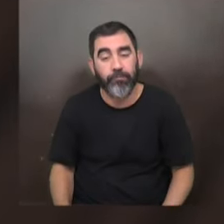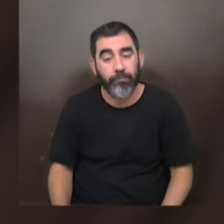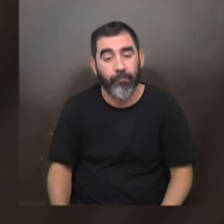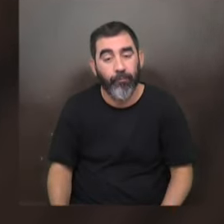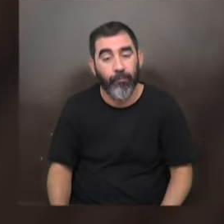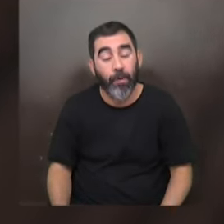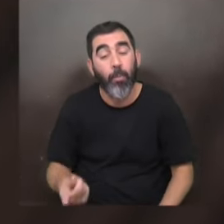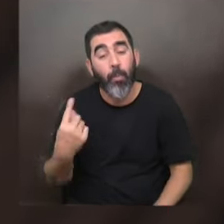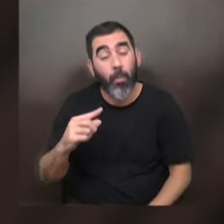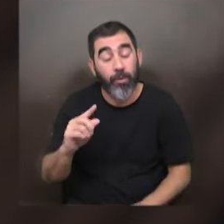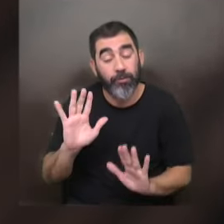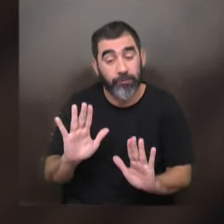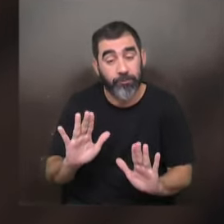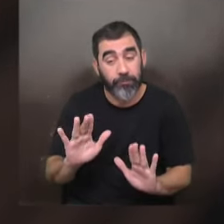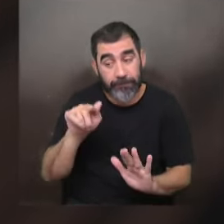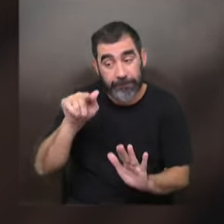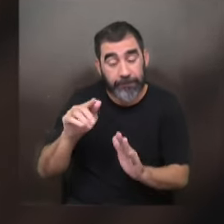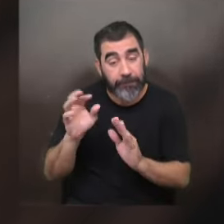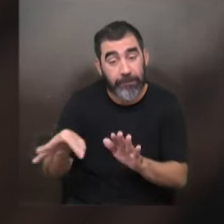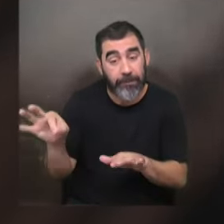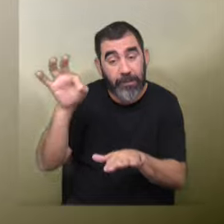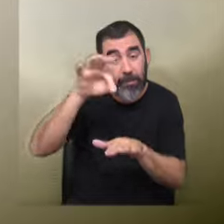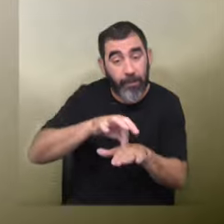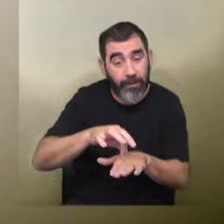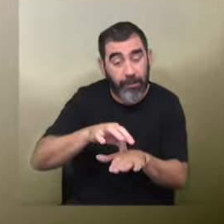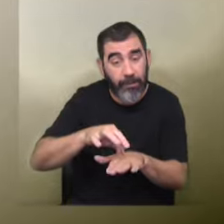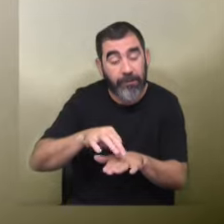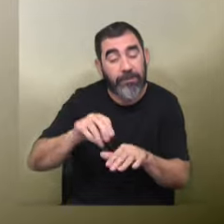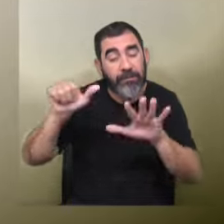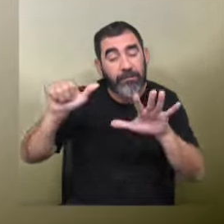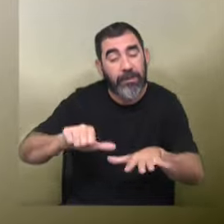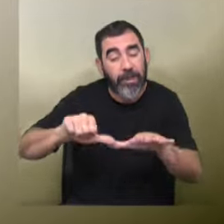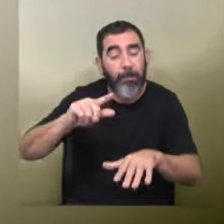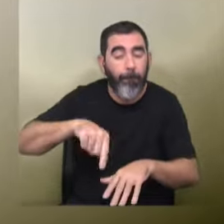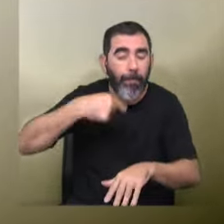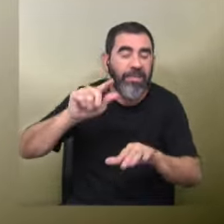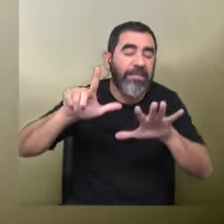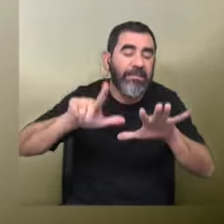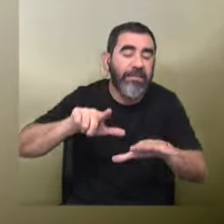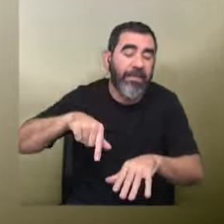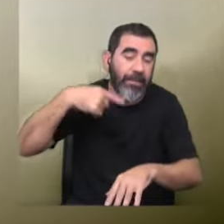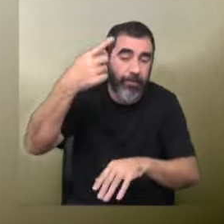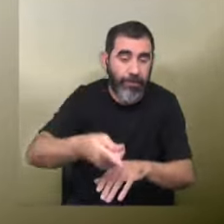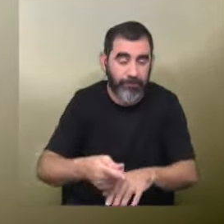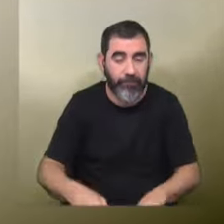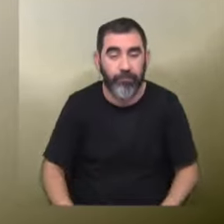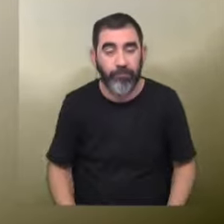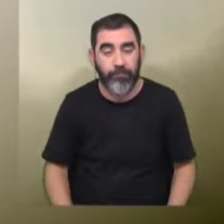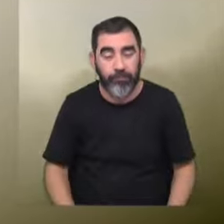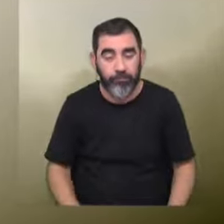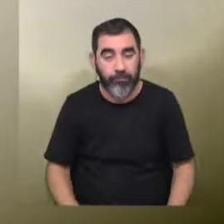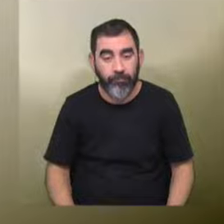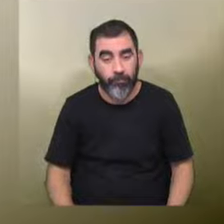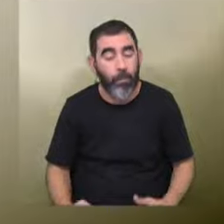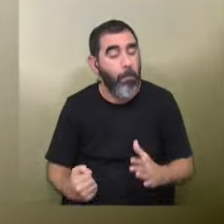la valoración de ese trasplante se hace a partir del 6º, 7º mes. Y nosotros decimos que está en